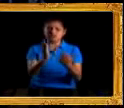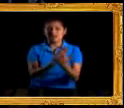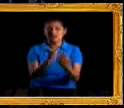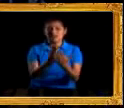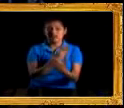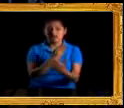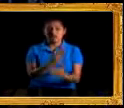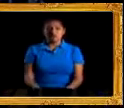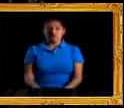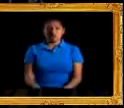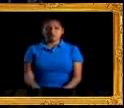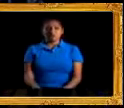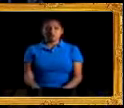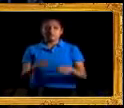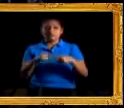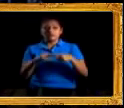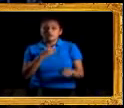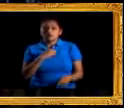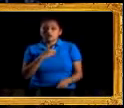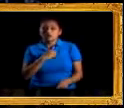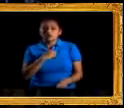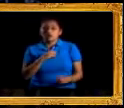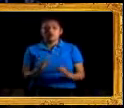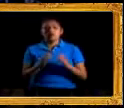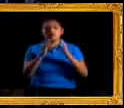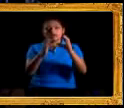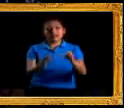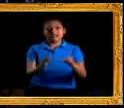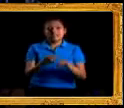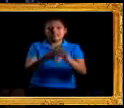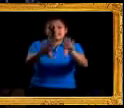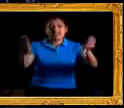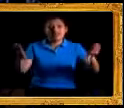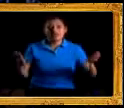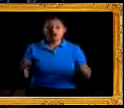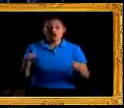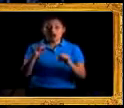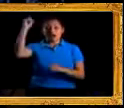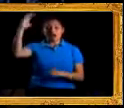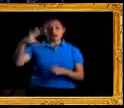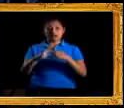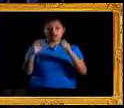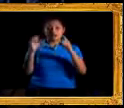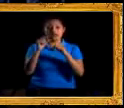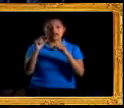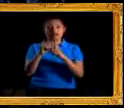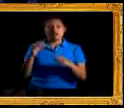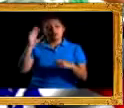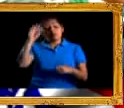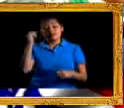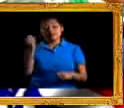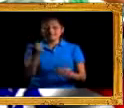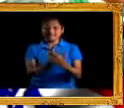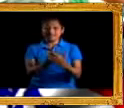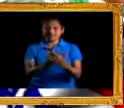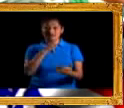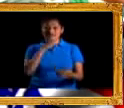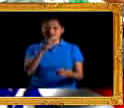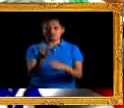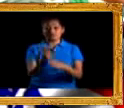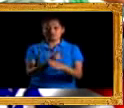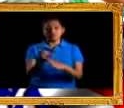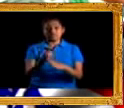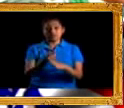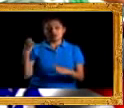quiero írselo señalando, pero quiero ponerle la plataforma a la luz de la palabra, porque el dinero es utilizado por toda la